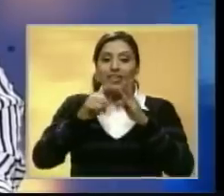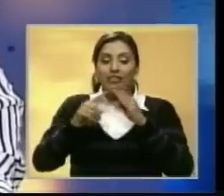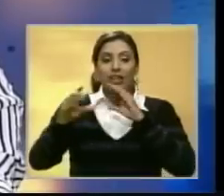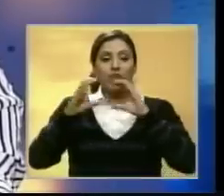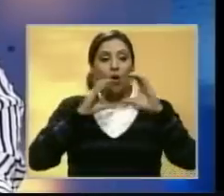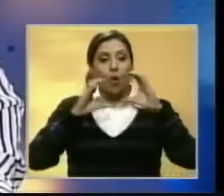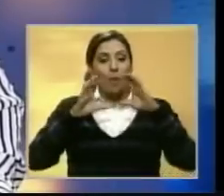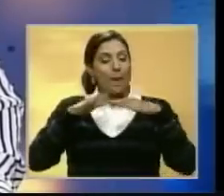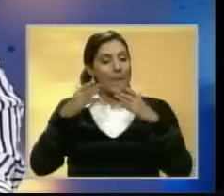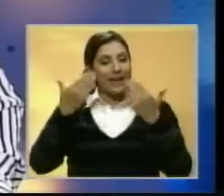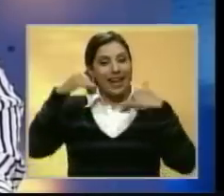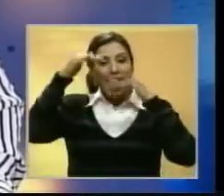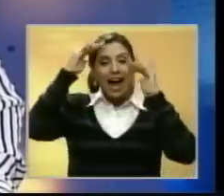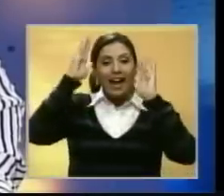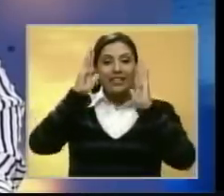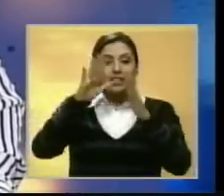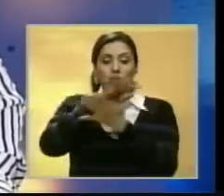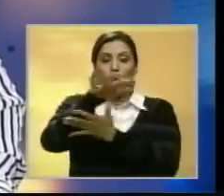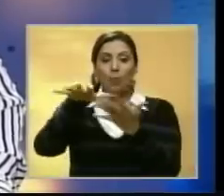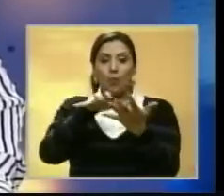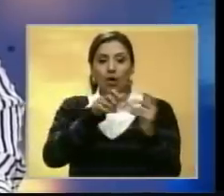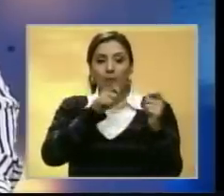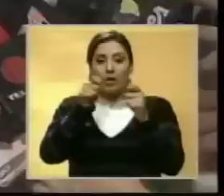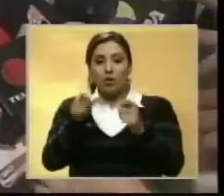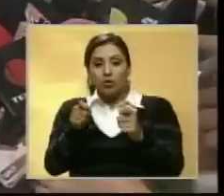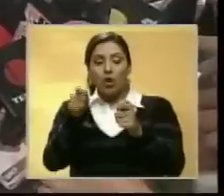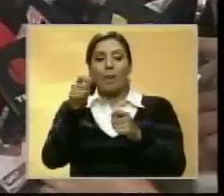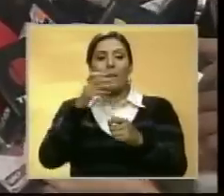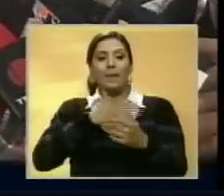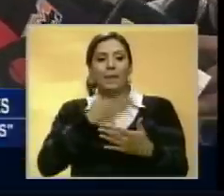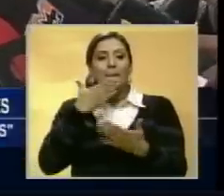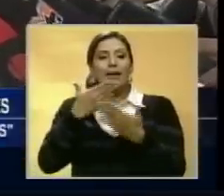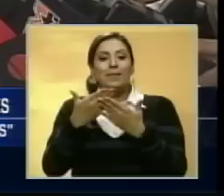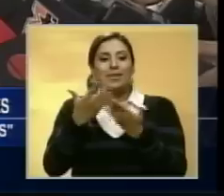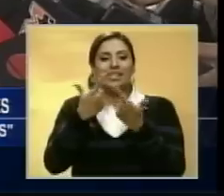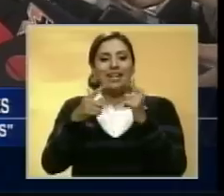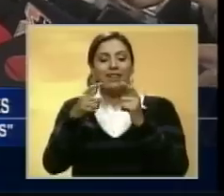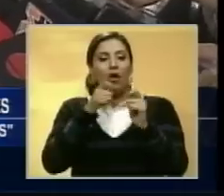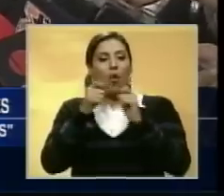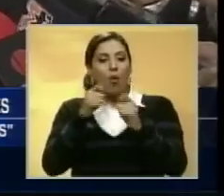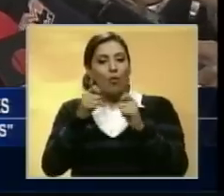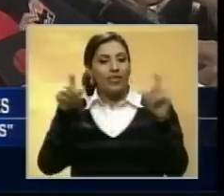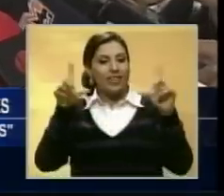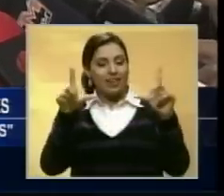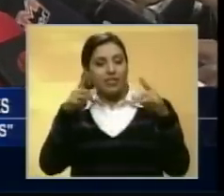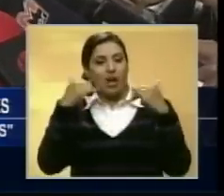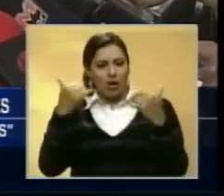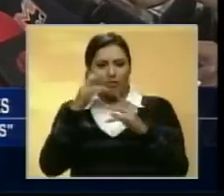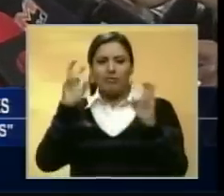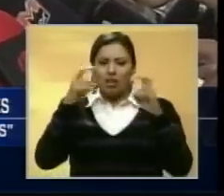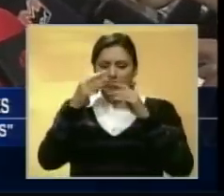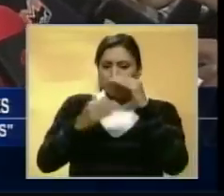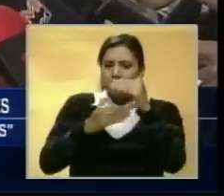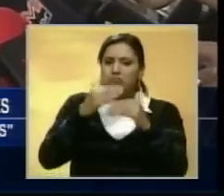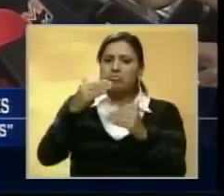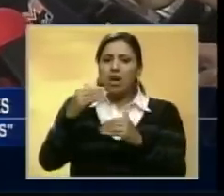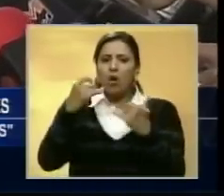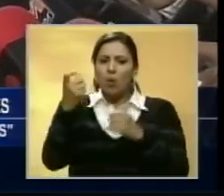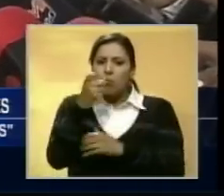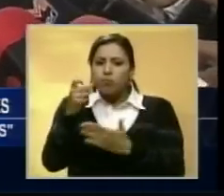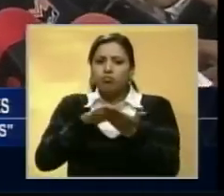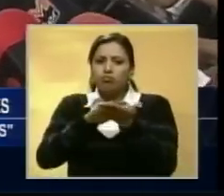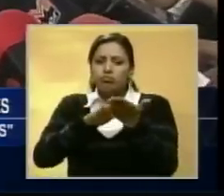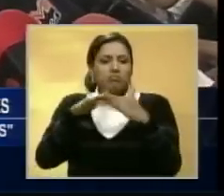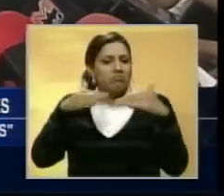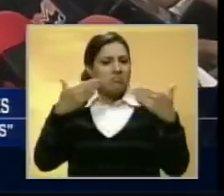de comunicación para abordar el estatus de las concesiones. Aseveró que en esta materia se ha avanzado y se ha buscado